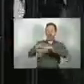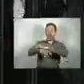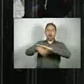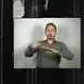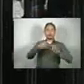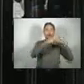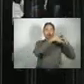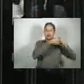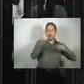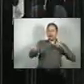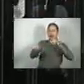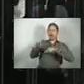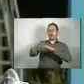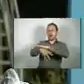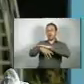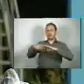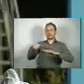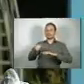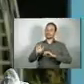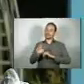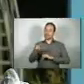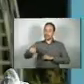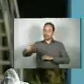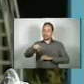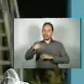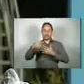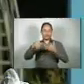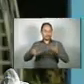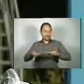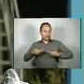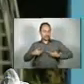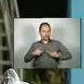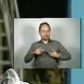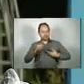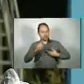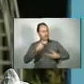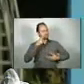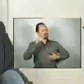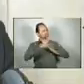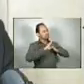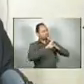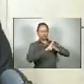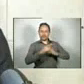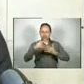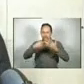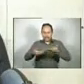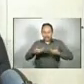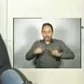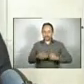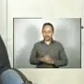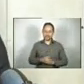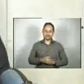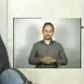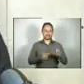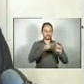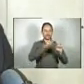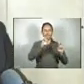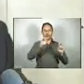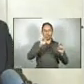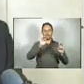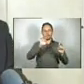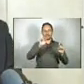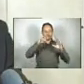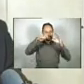por el país norteamericano deberían tener derecho a una audiencia y defensa. Con imágenes de Roberto Martínez,